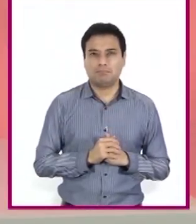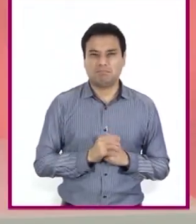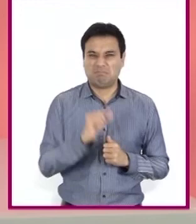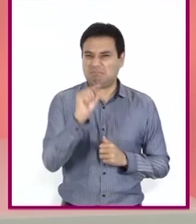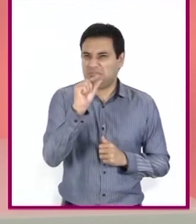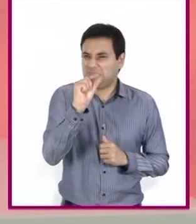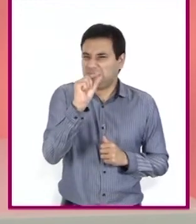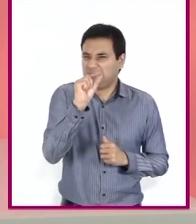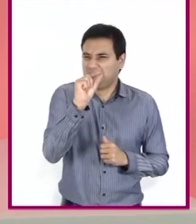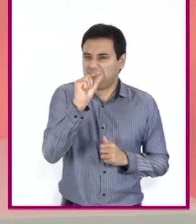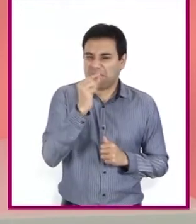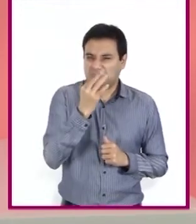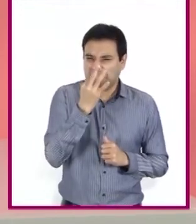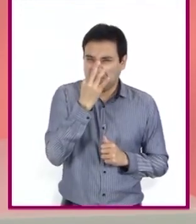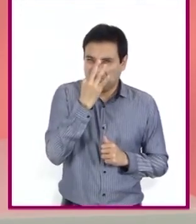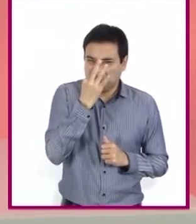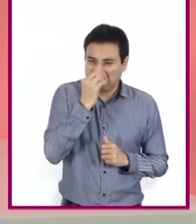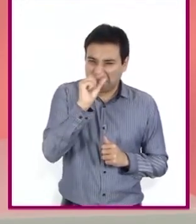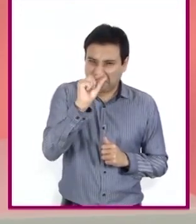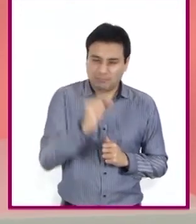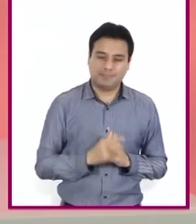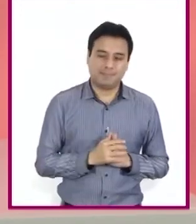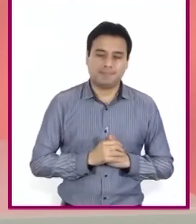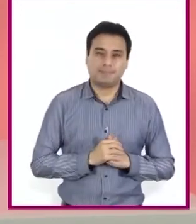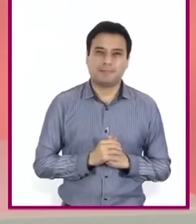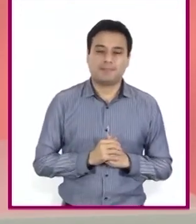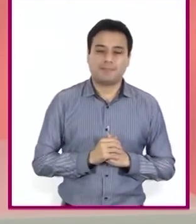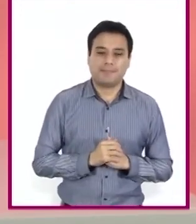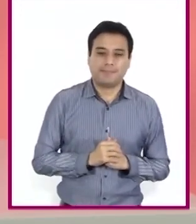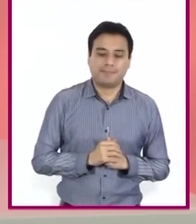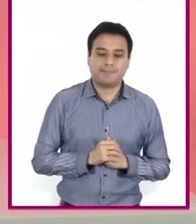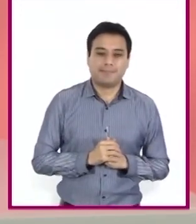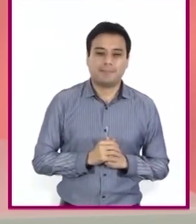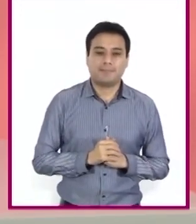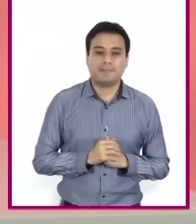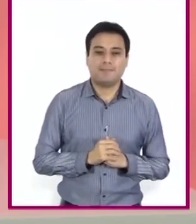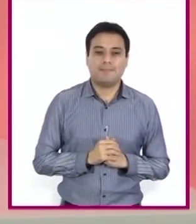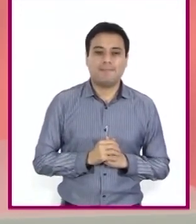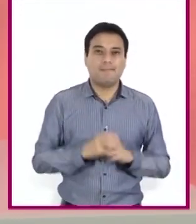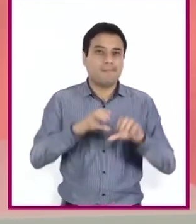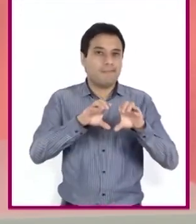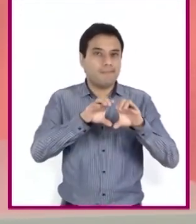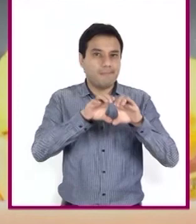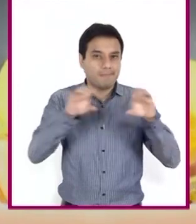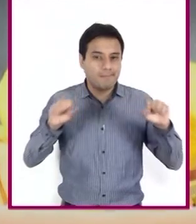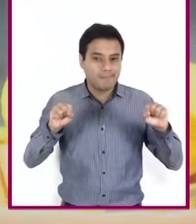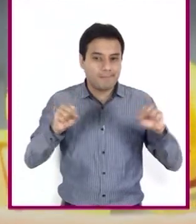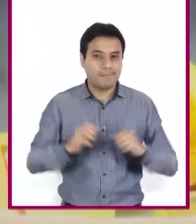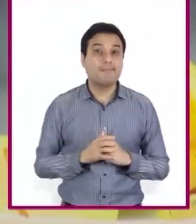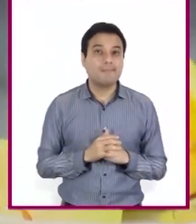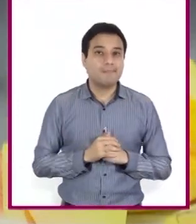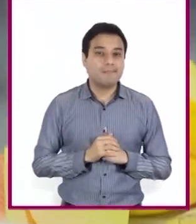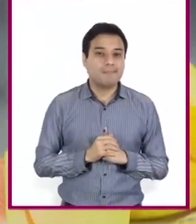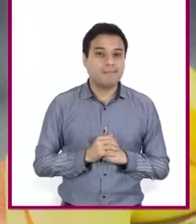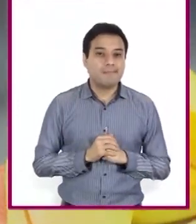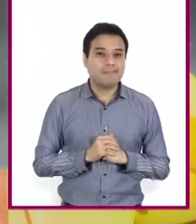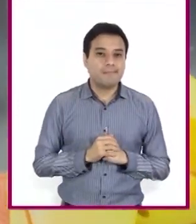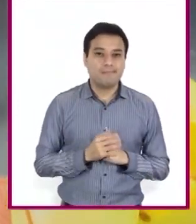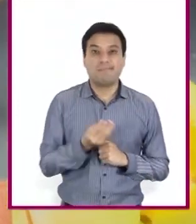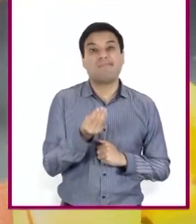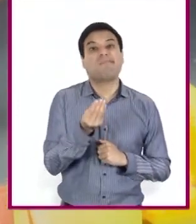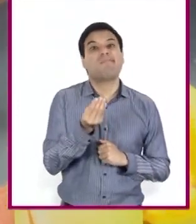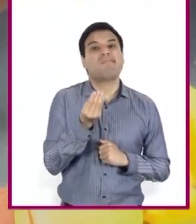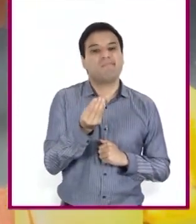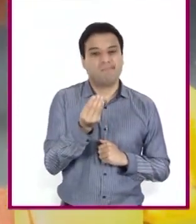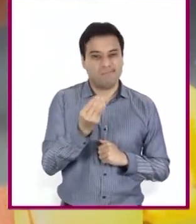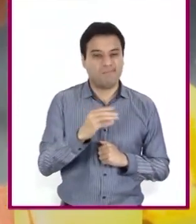carbohidratos en esta muestra. Y en la salchicha, observen, tiene demasiados